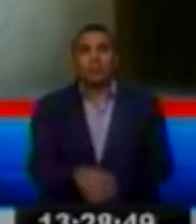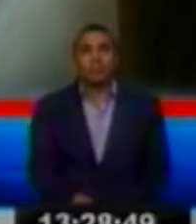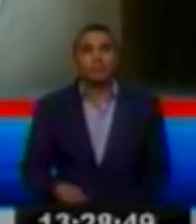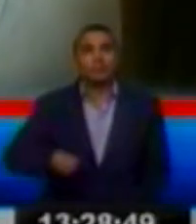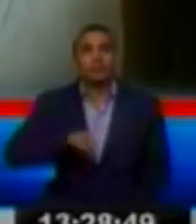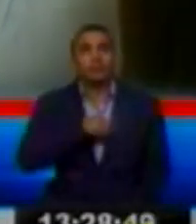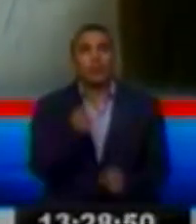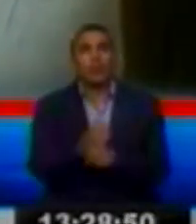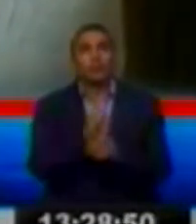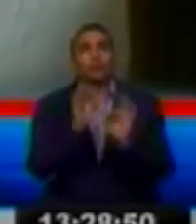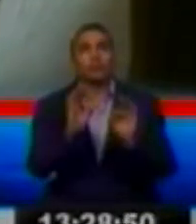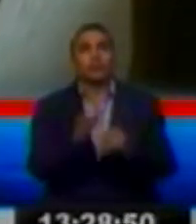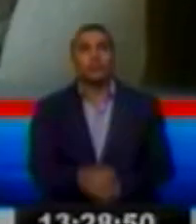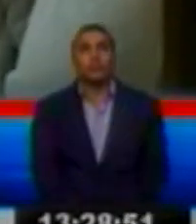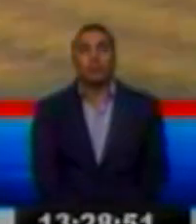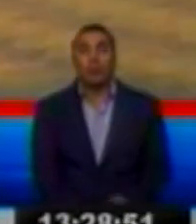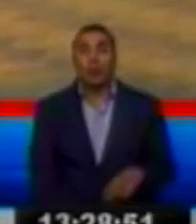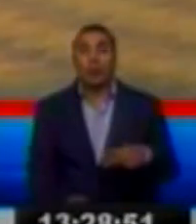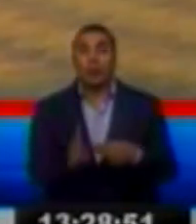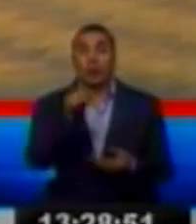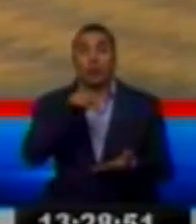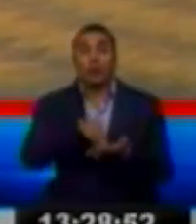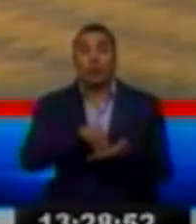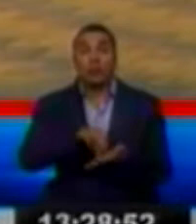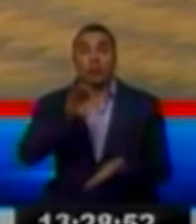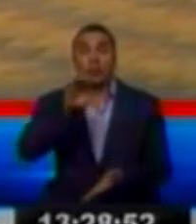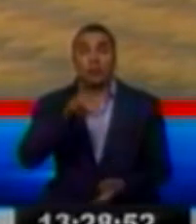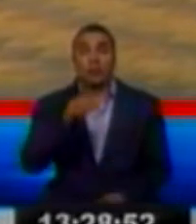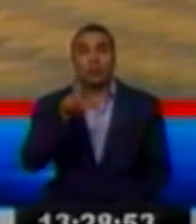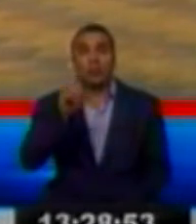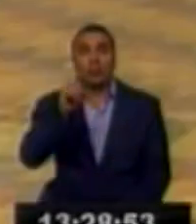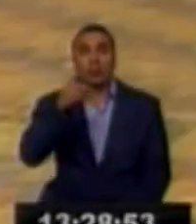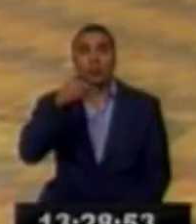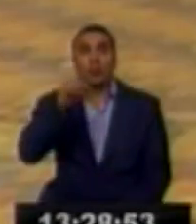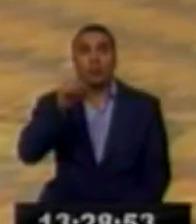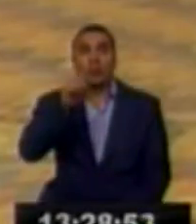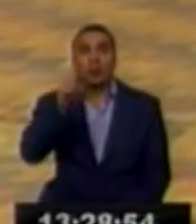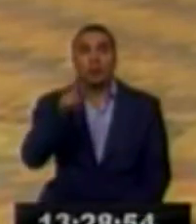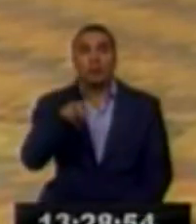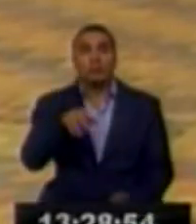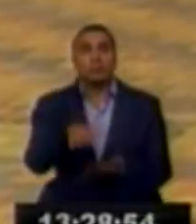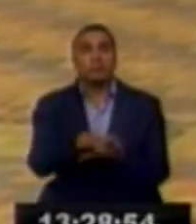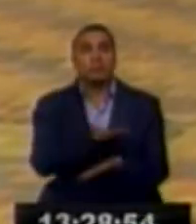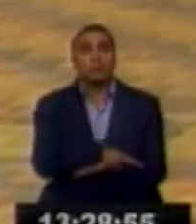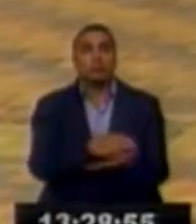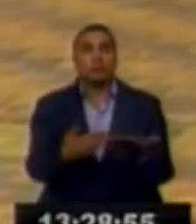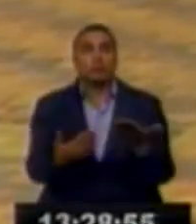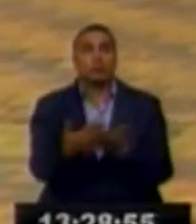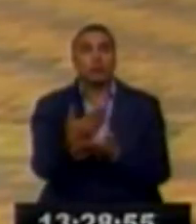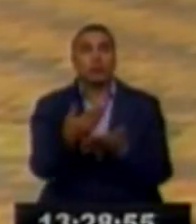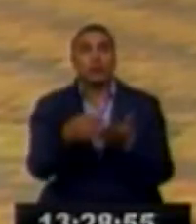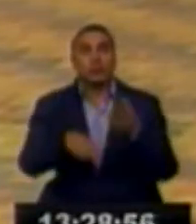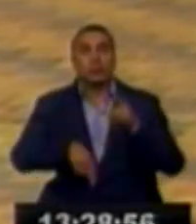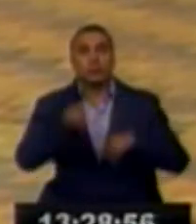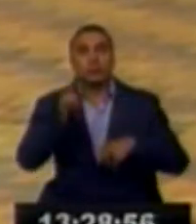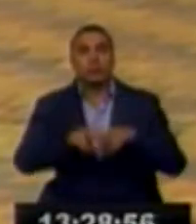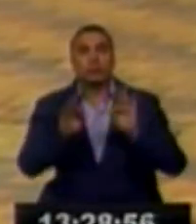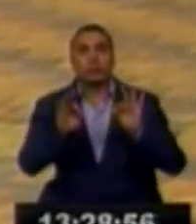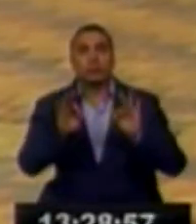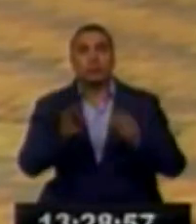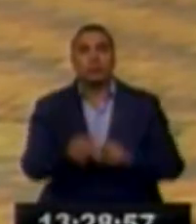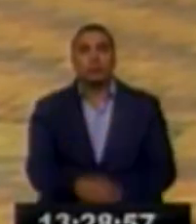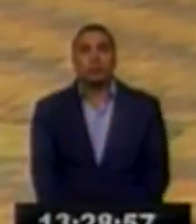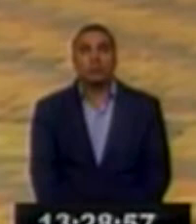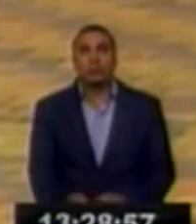bien. La recién inaugurada unidad educativa Enrique López formó parte del proyecto Nueva Infraestructura,